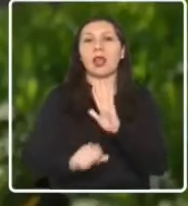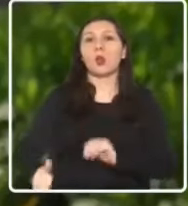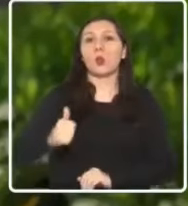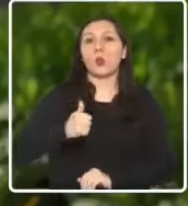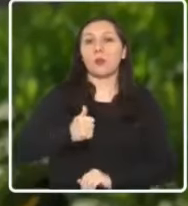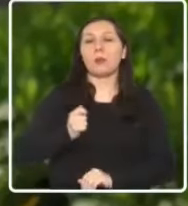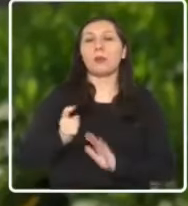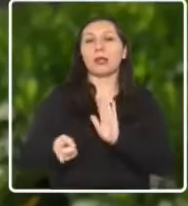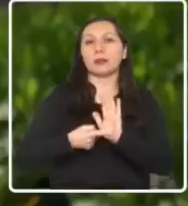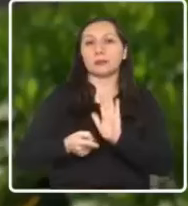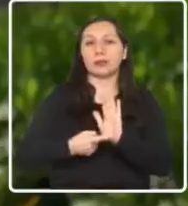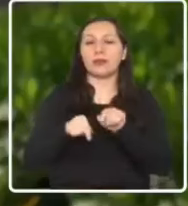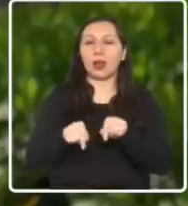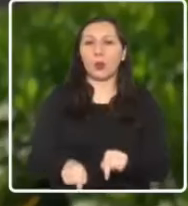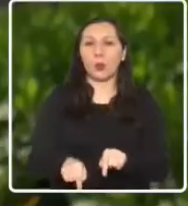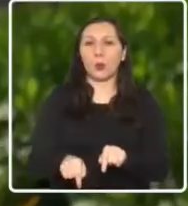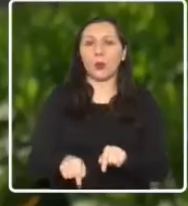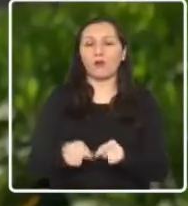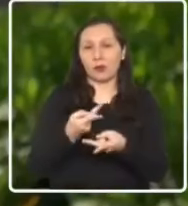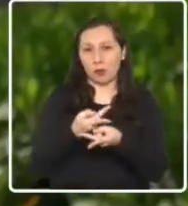Cumplimiento Tributario, que hoy día, cierto,